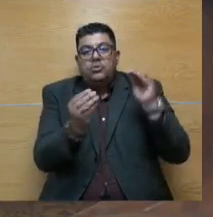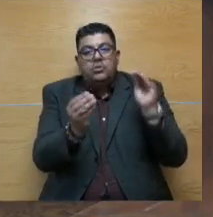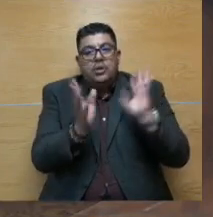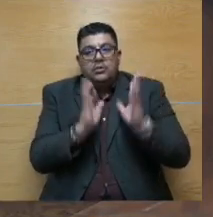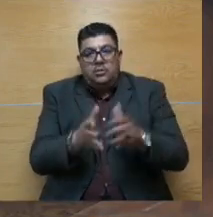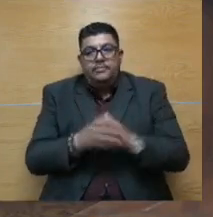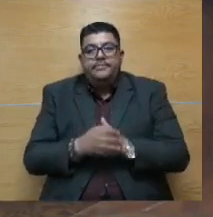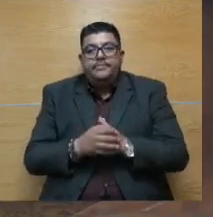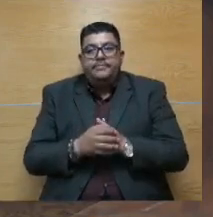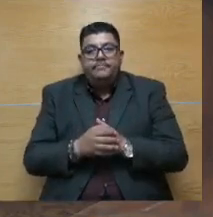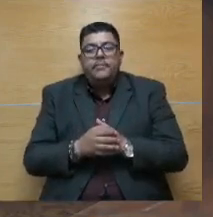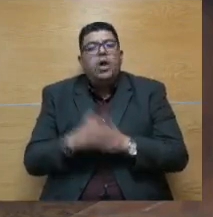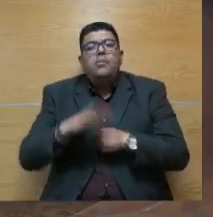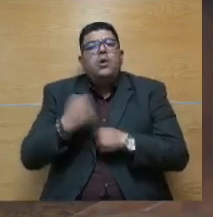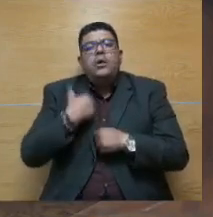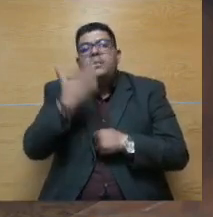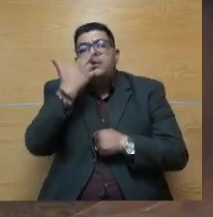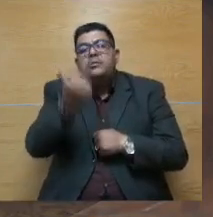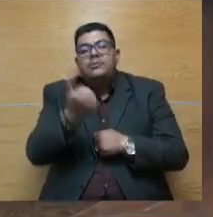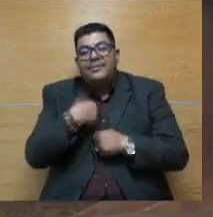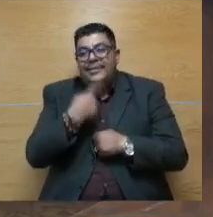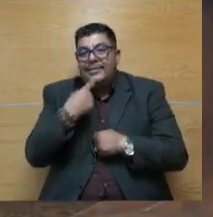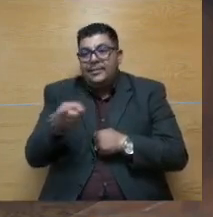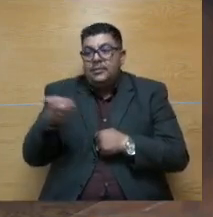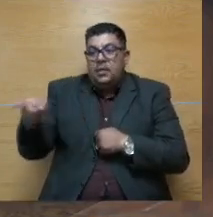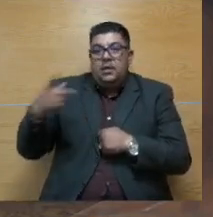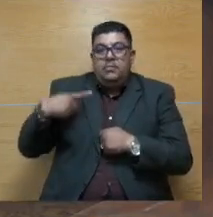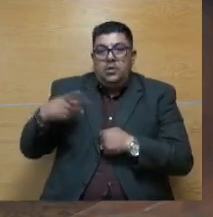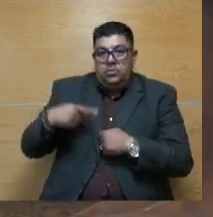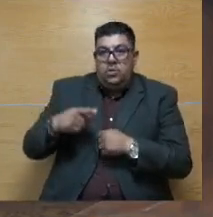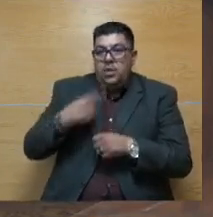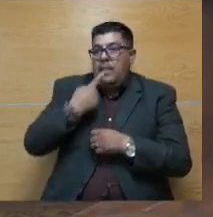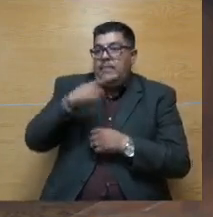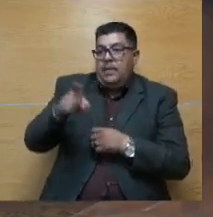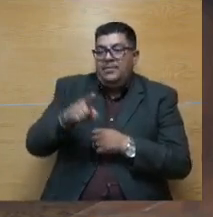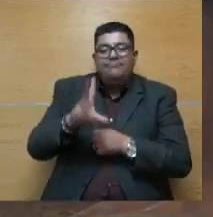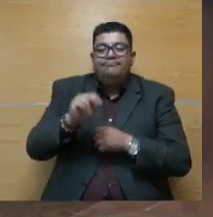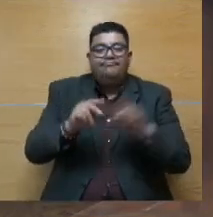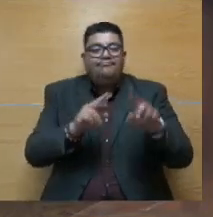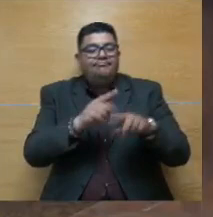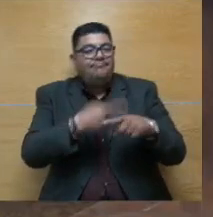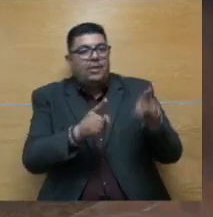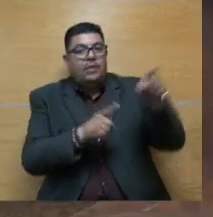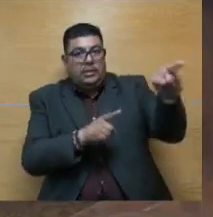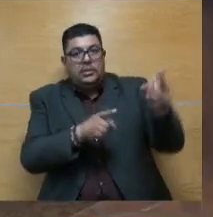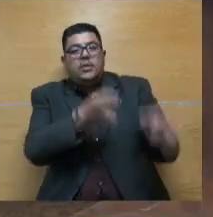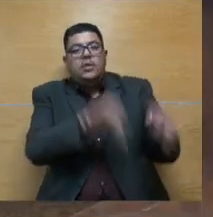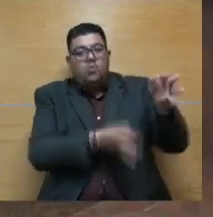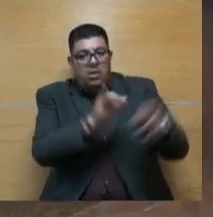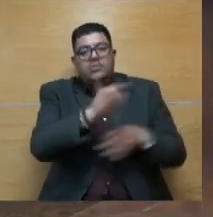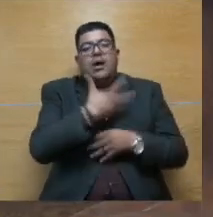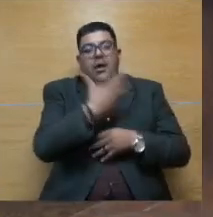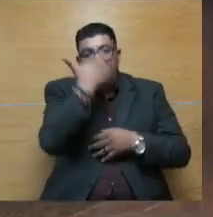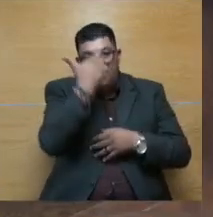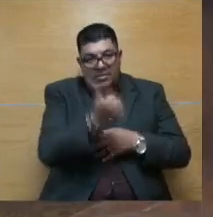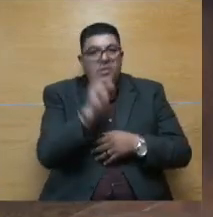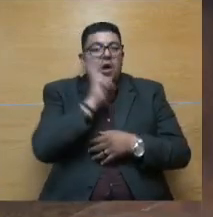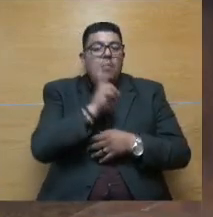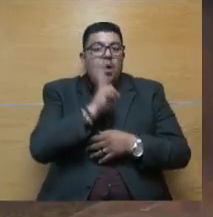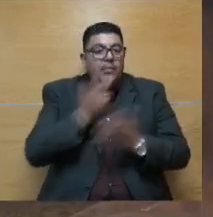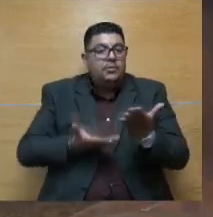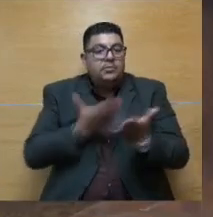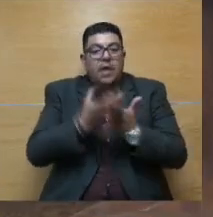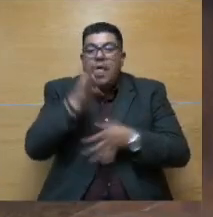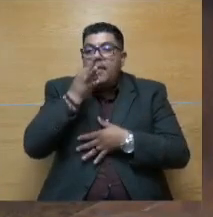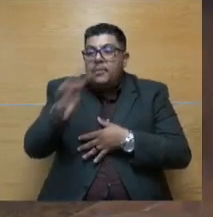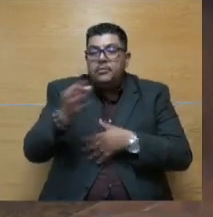controversia lo anterior porque contrario a lo que señala la parte actora el el tribunal local sí analizó correctamente las constancias de notificación de la resolución